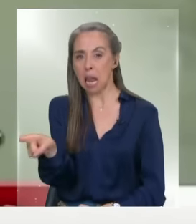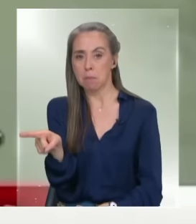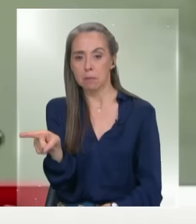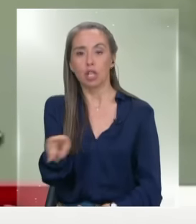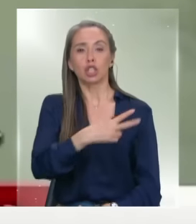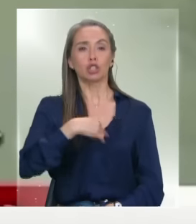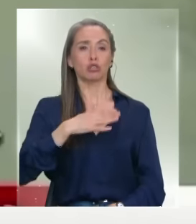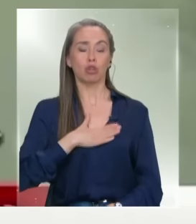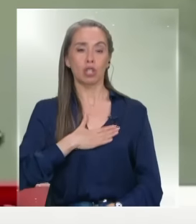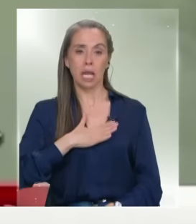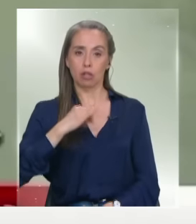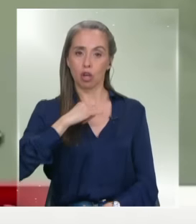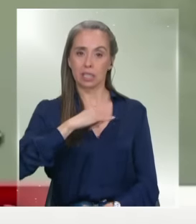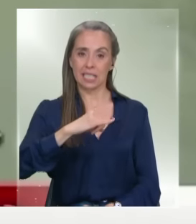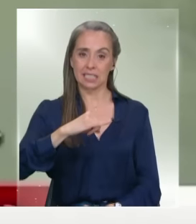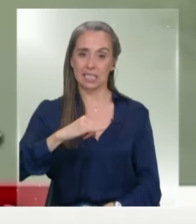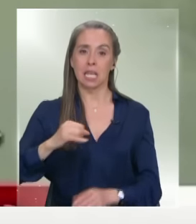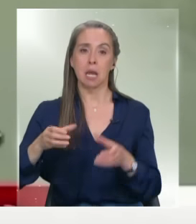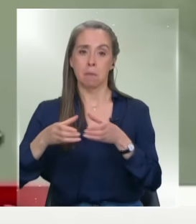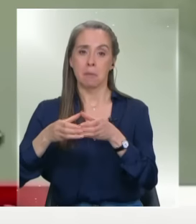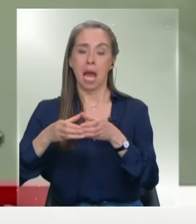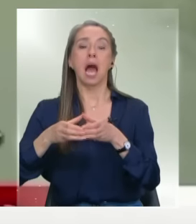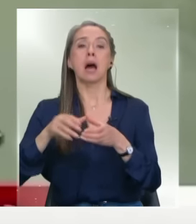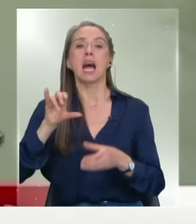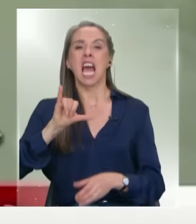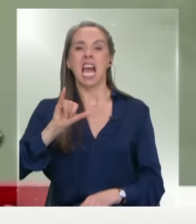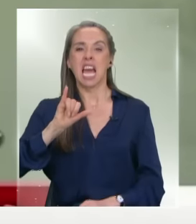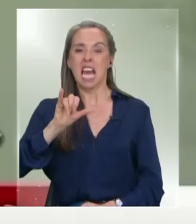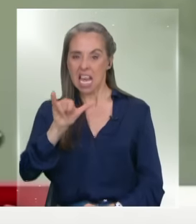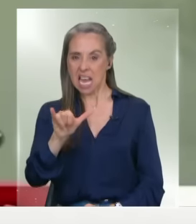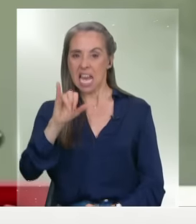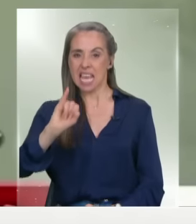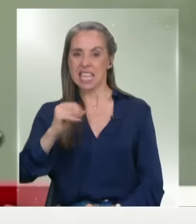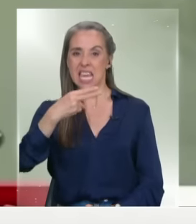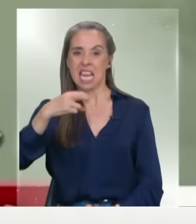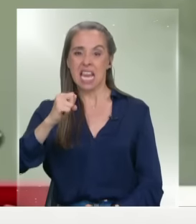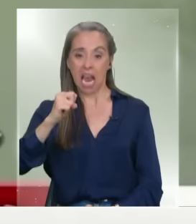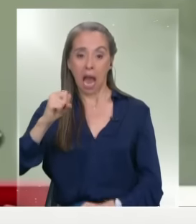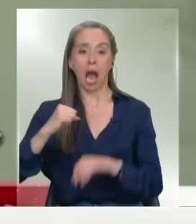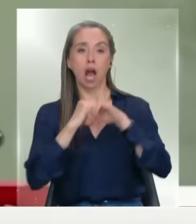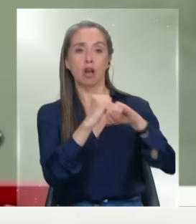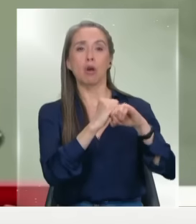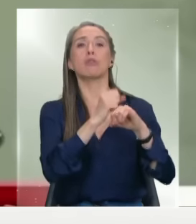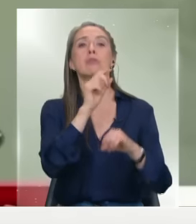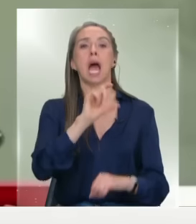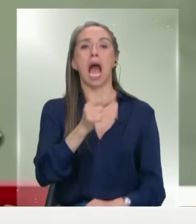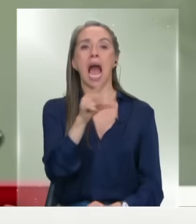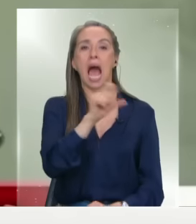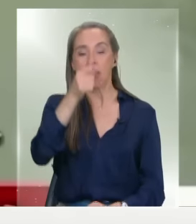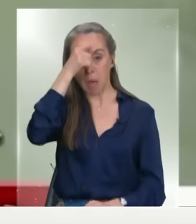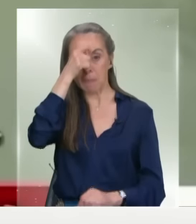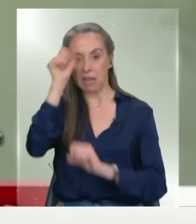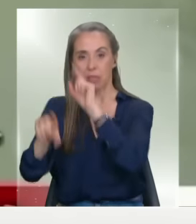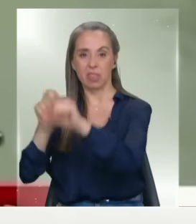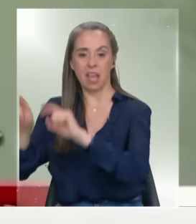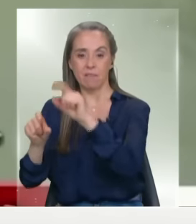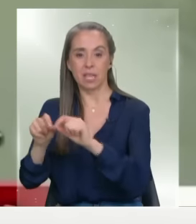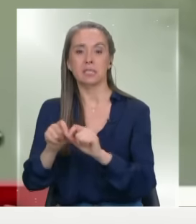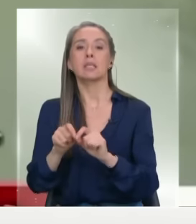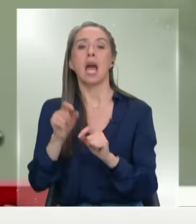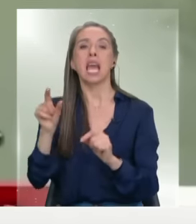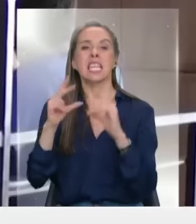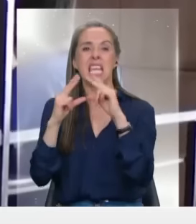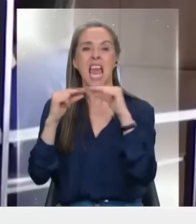Nosotros queremos que continúe la yihad frente al enemigo y en apoyo a Gaza y Palestina y en defensa del Líbano y su firme gente